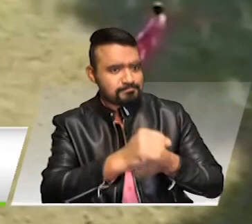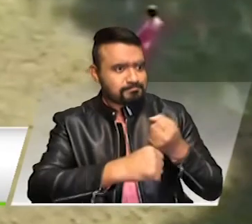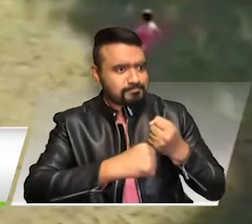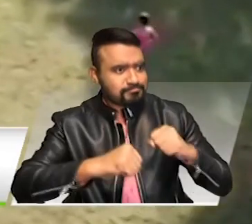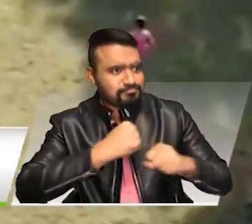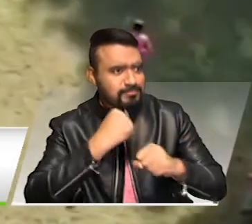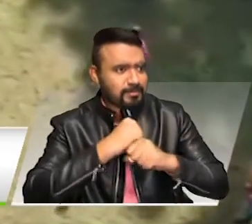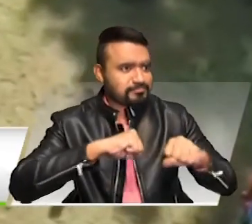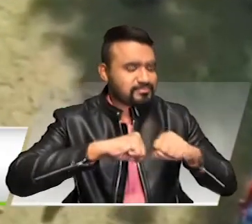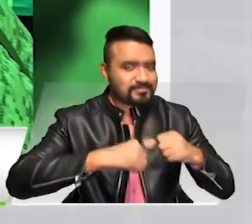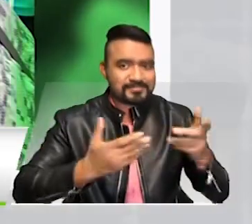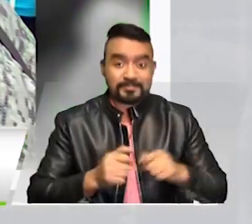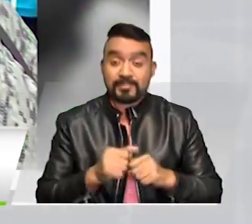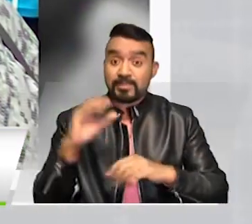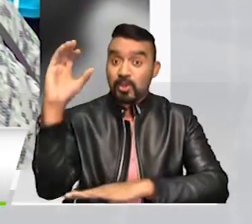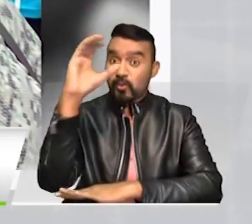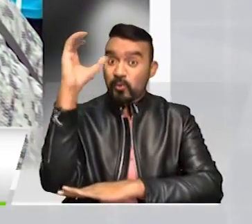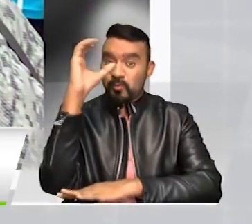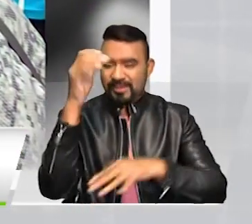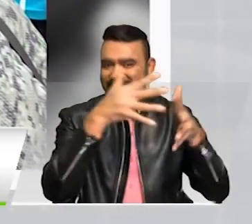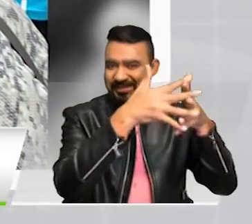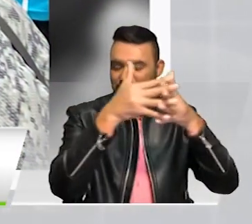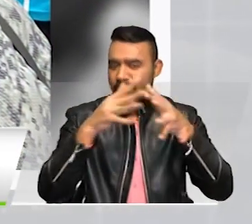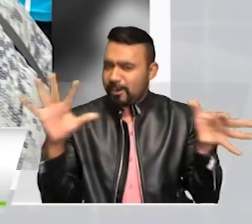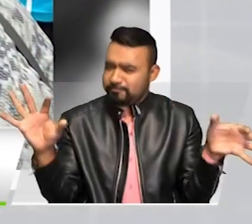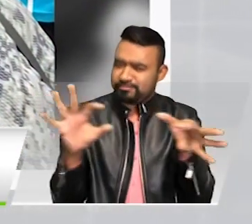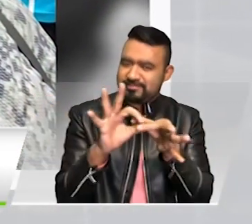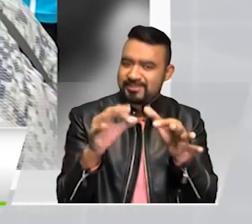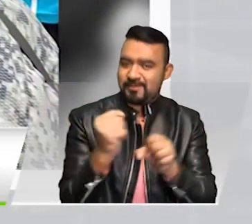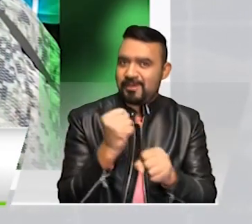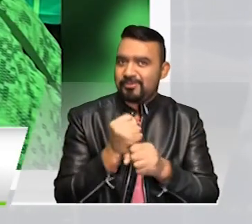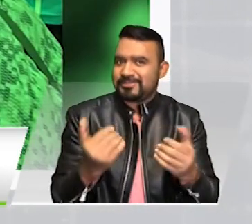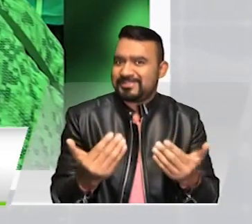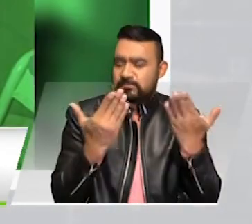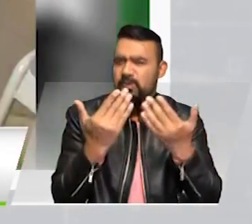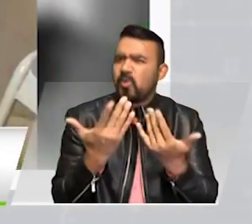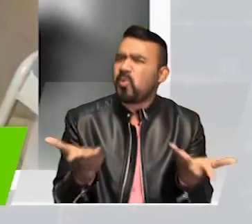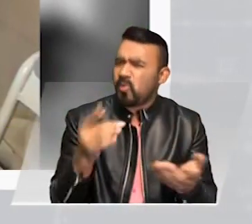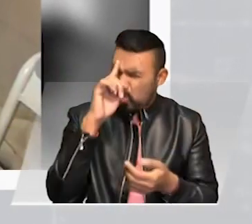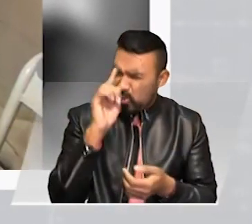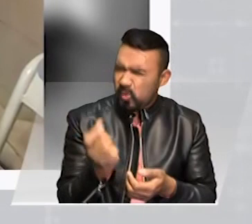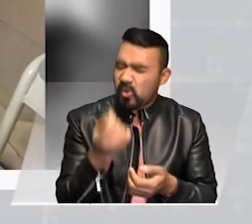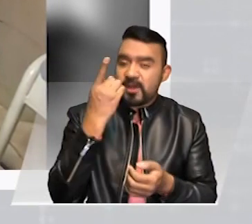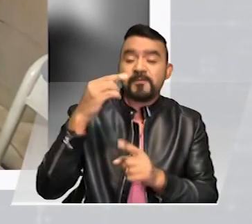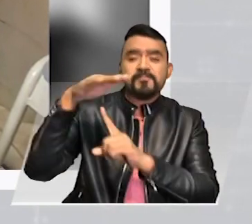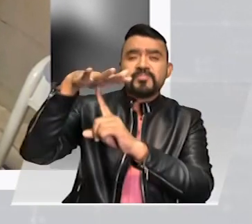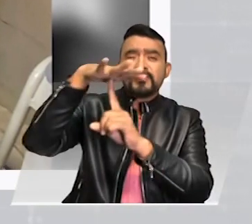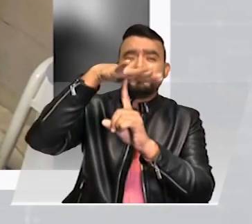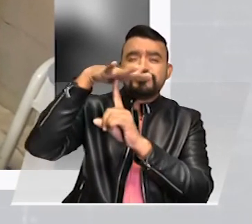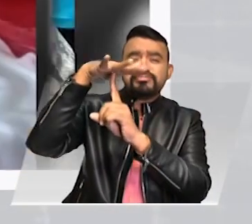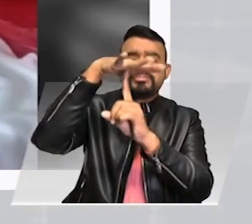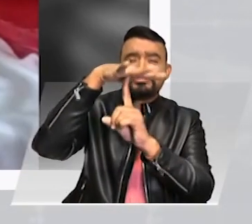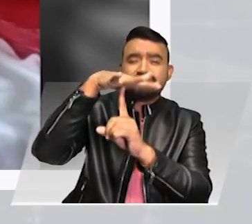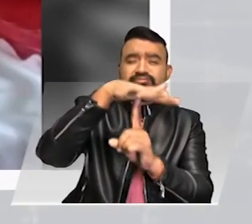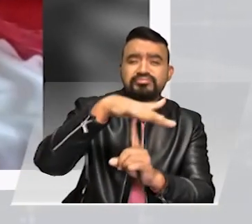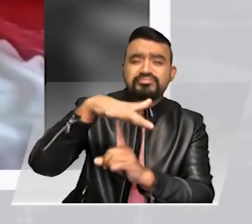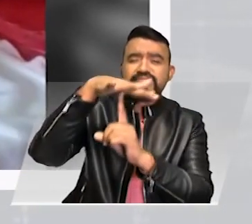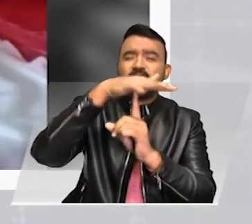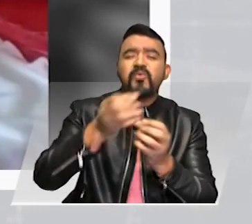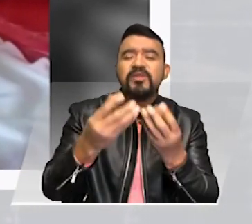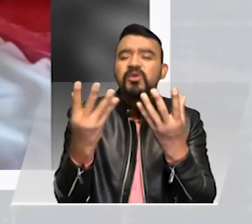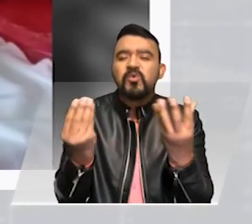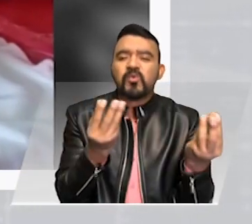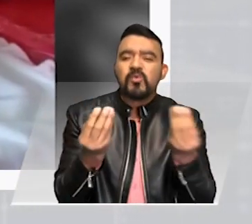colombo-americana en el jardín se hizo aprovechando el encuentro de 15 fuerzas aéreas del continente que están compartiendo conocimientos en diversas